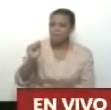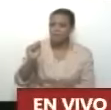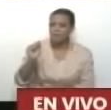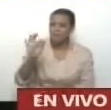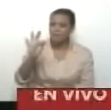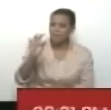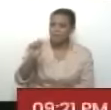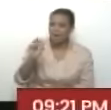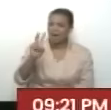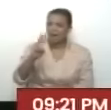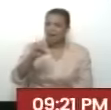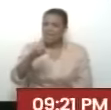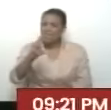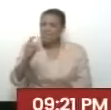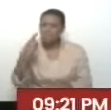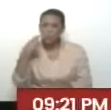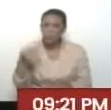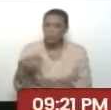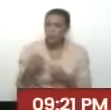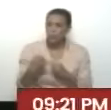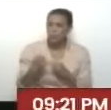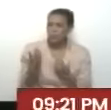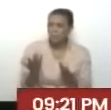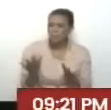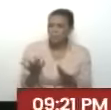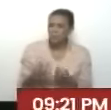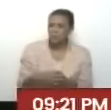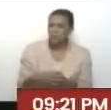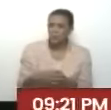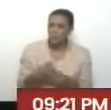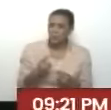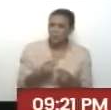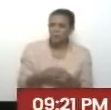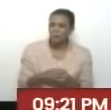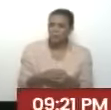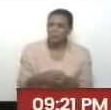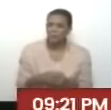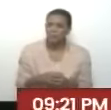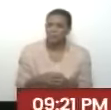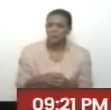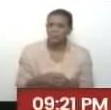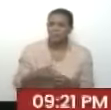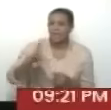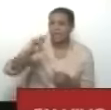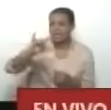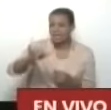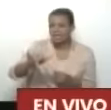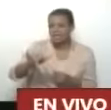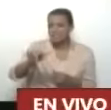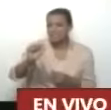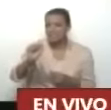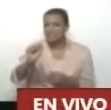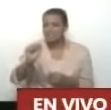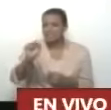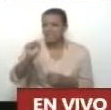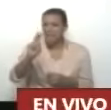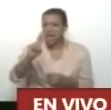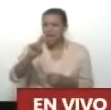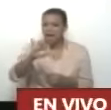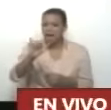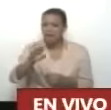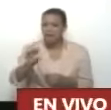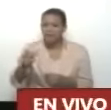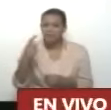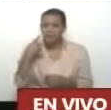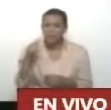Sí, bueno. Primera vez que yo escucho el segundo apellido. El otro sí lo conozco. Yarce, ¿de dónde viene? Bueno, mis abuelas me contaban